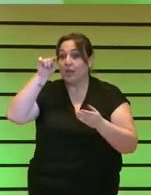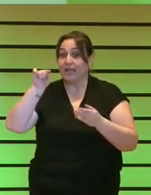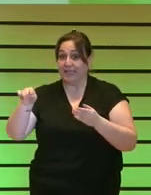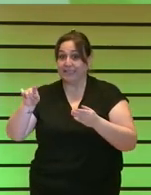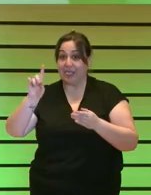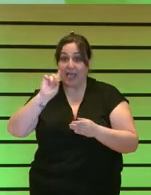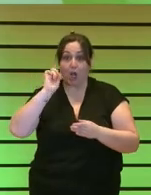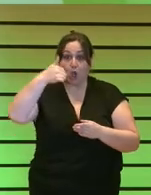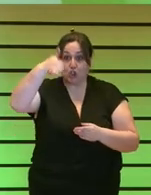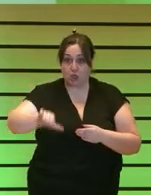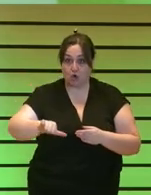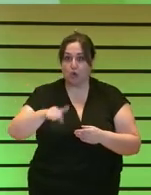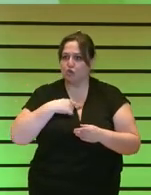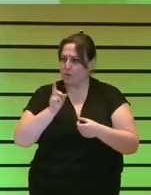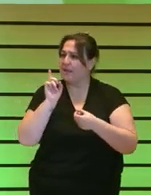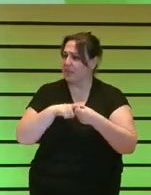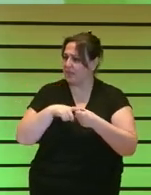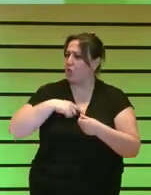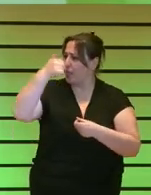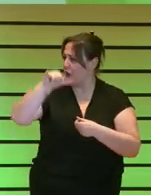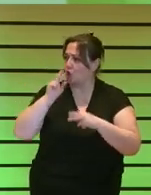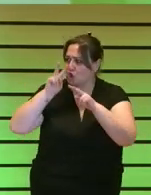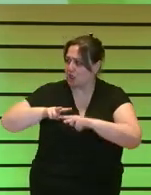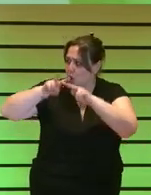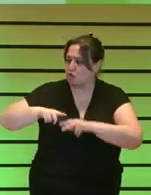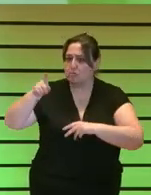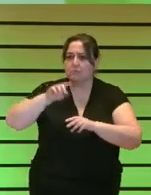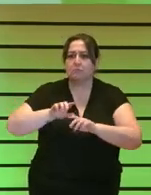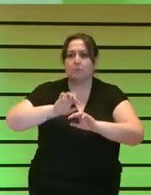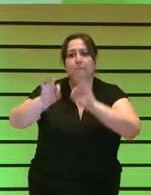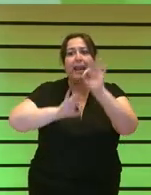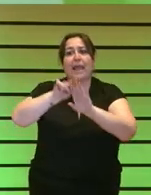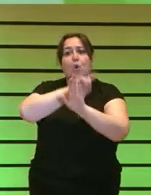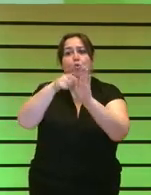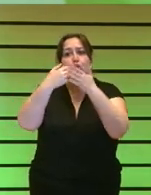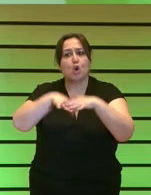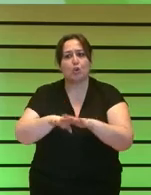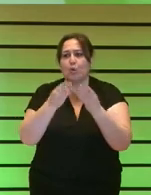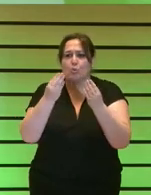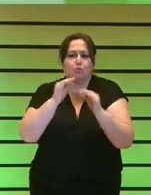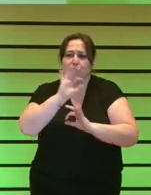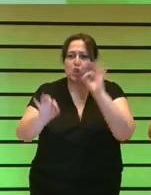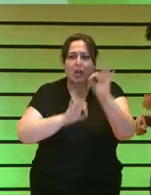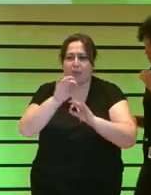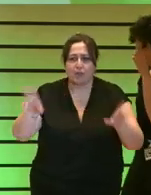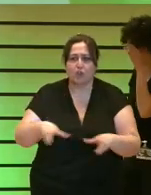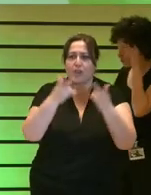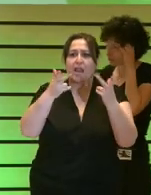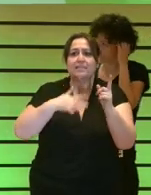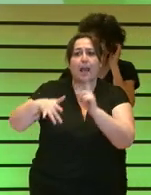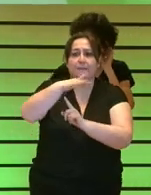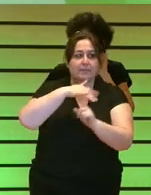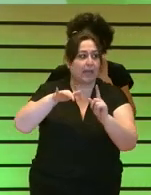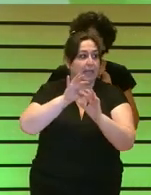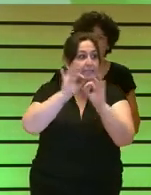conjuntamente yo participaba en diagnósticos con plena inclusión con un montón de organizaciones sociales ambientales de mujeres